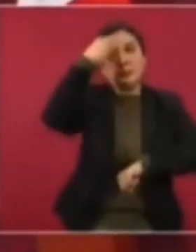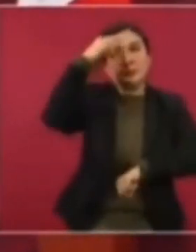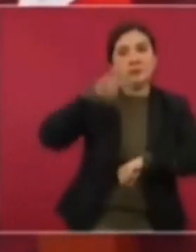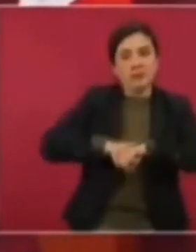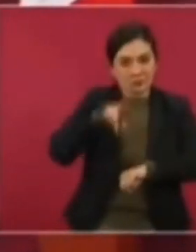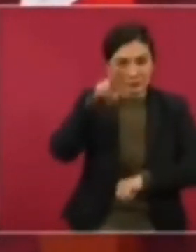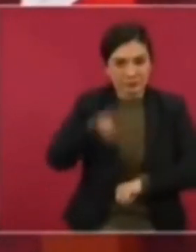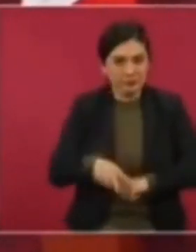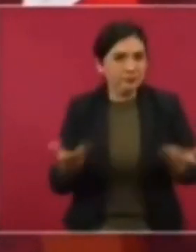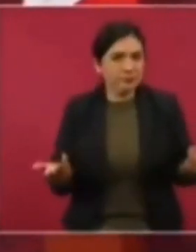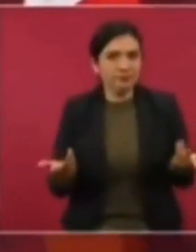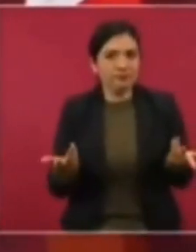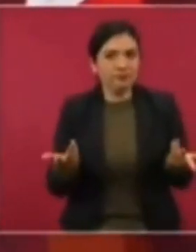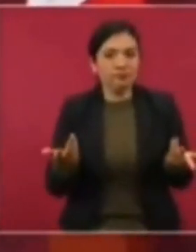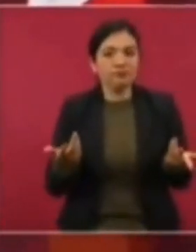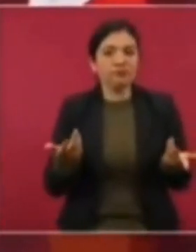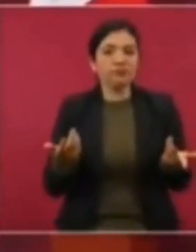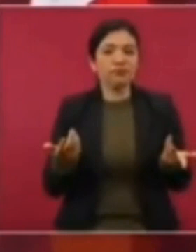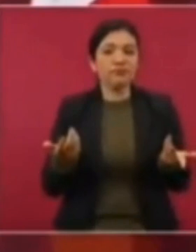porque